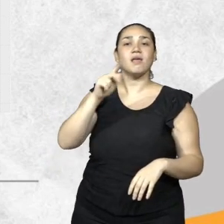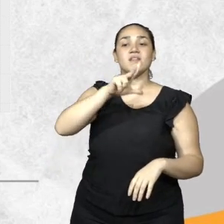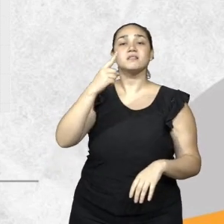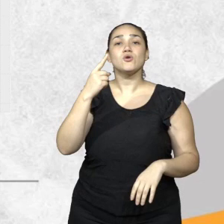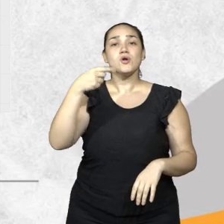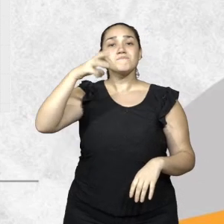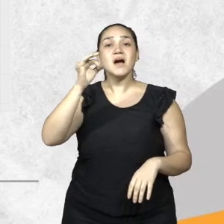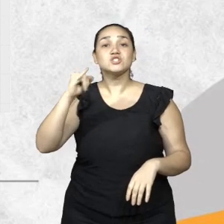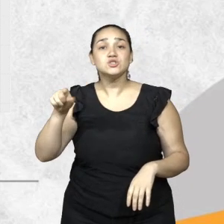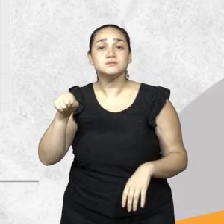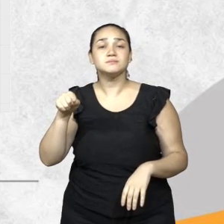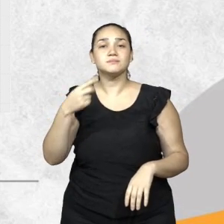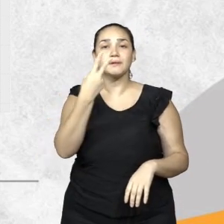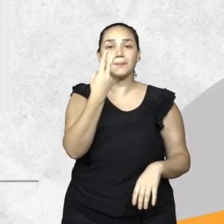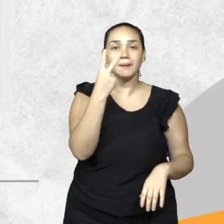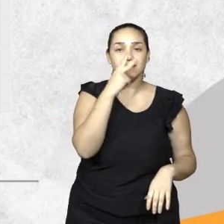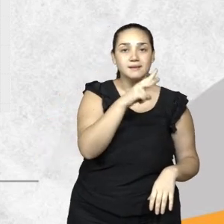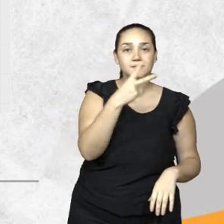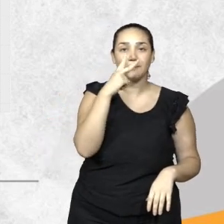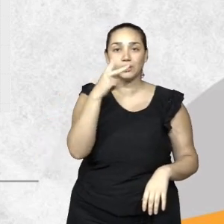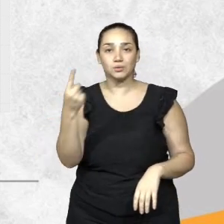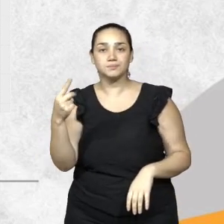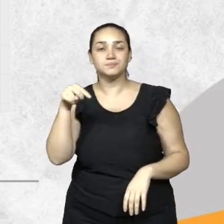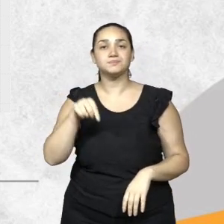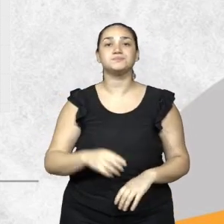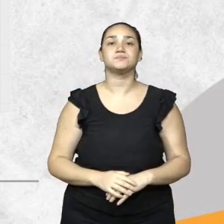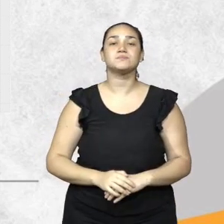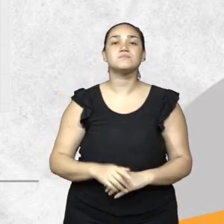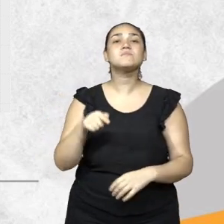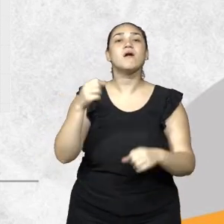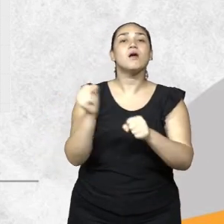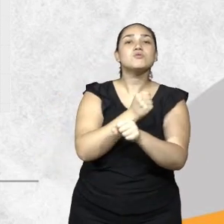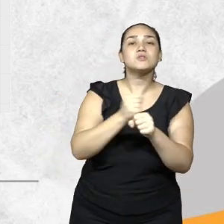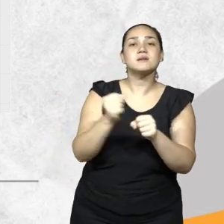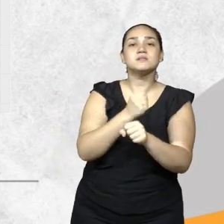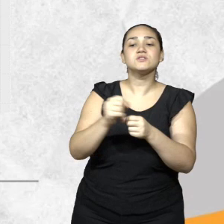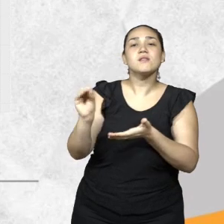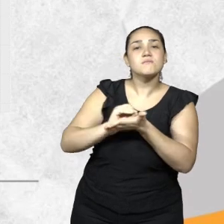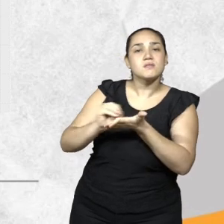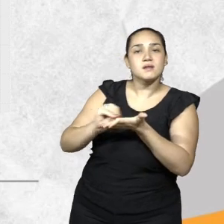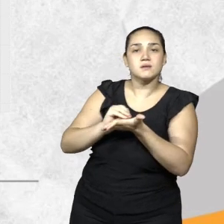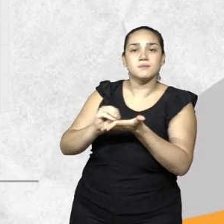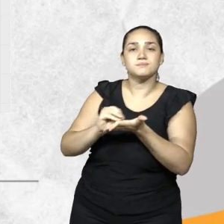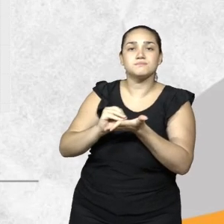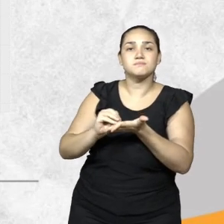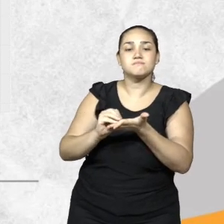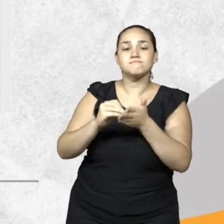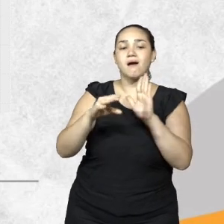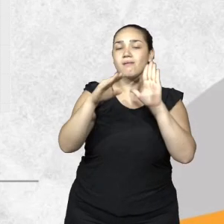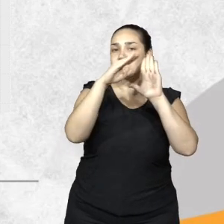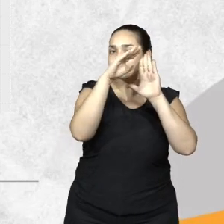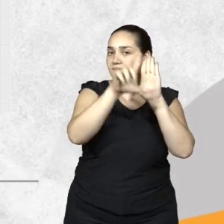de marzo del 2021, dice así: las autorizaciones administrativas en materia